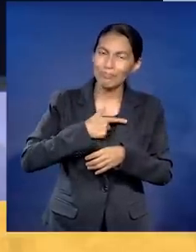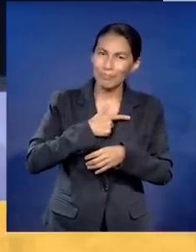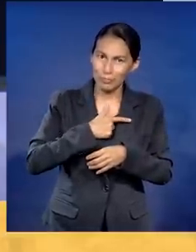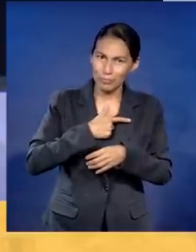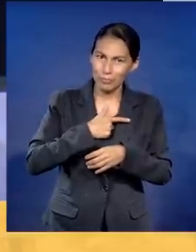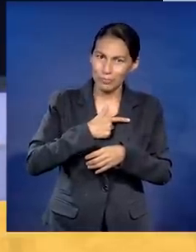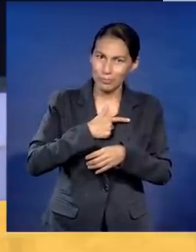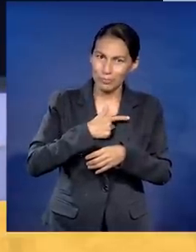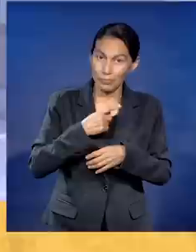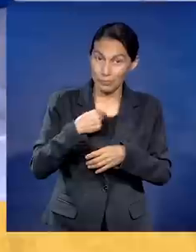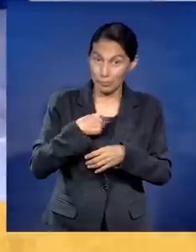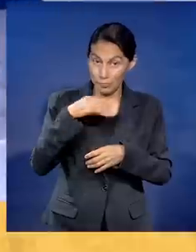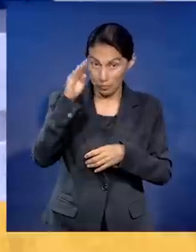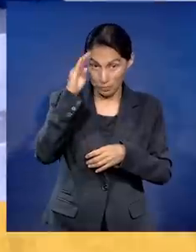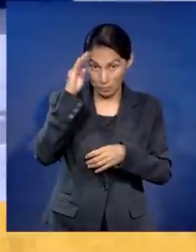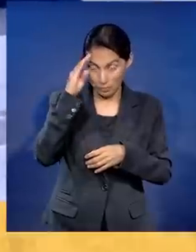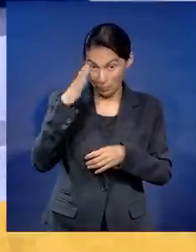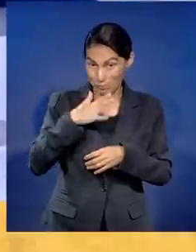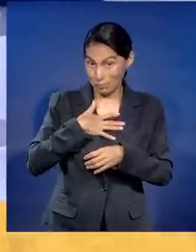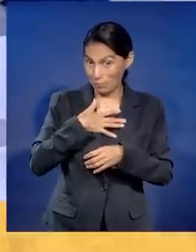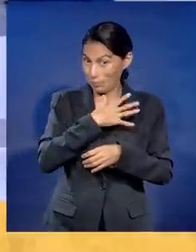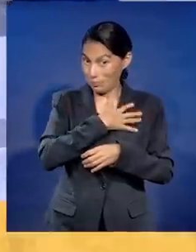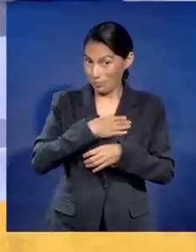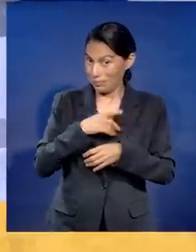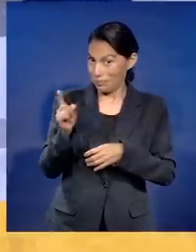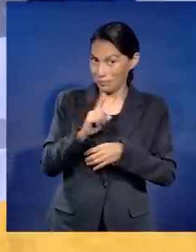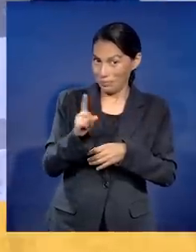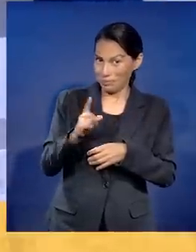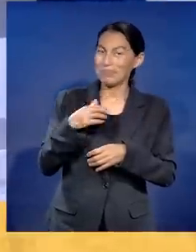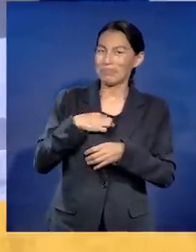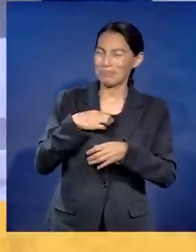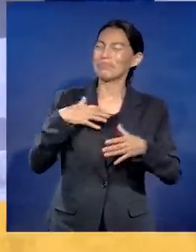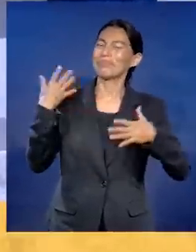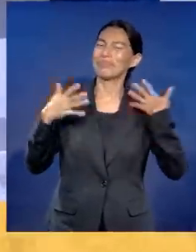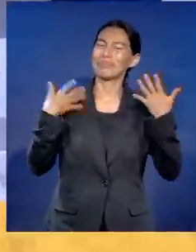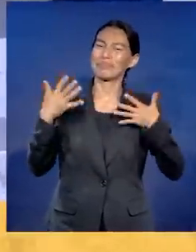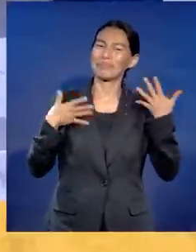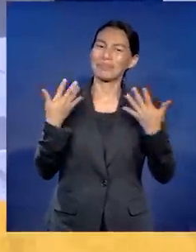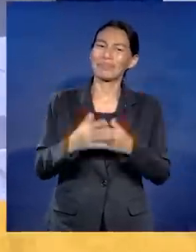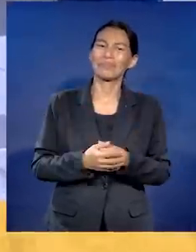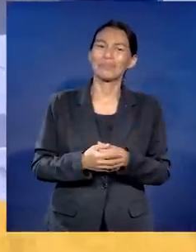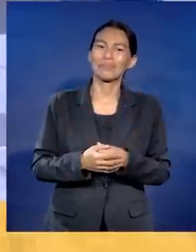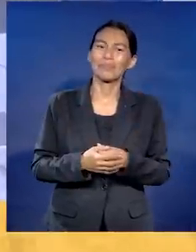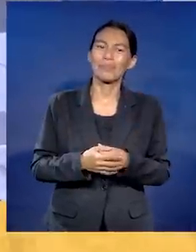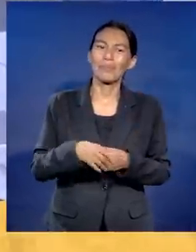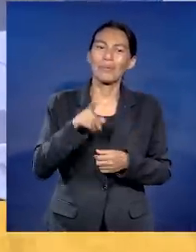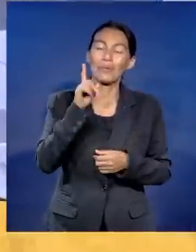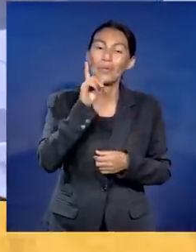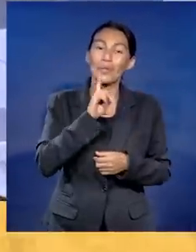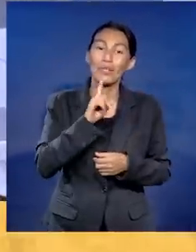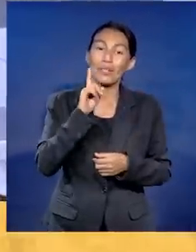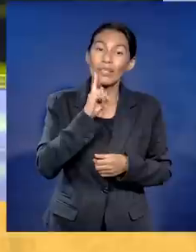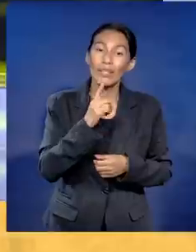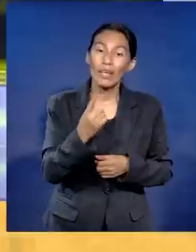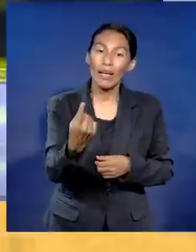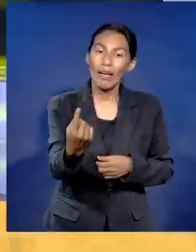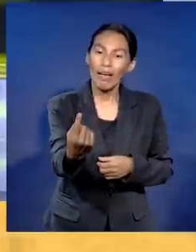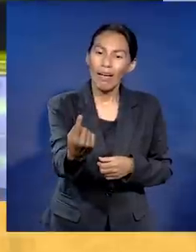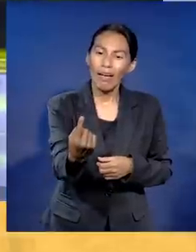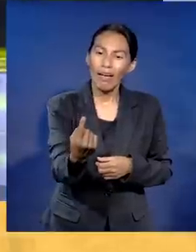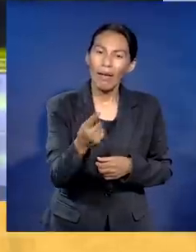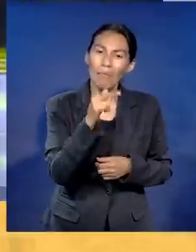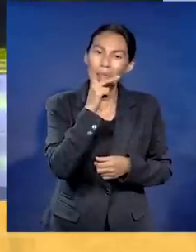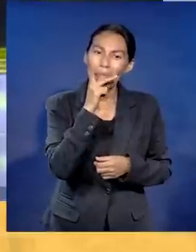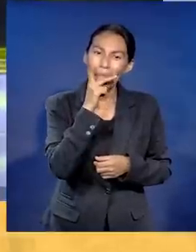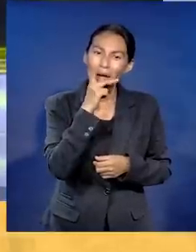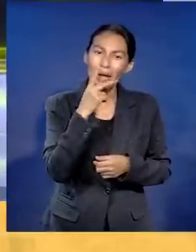mucho. Yo creo que mientras no sean mis hijos, lo disfrutaré bastante. Me gusta cuando viene la muchacha en